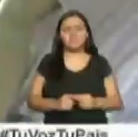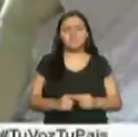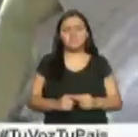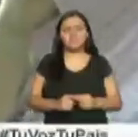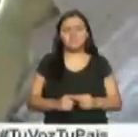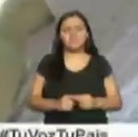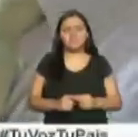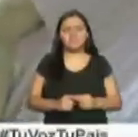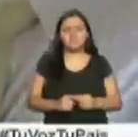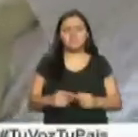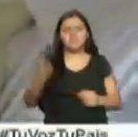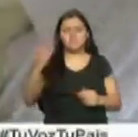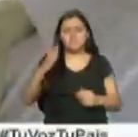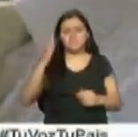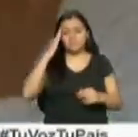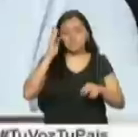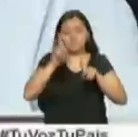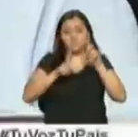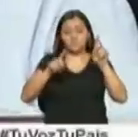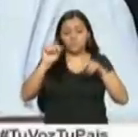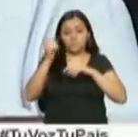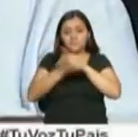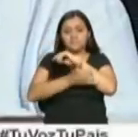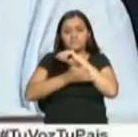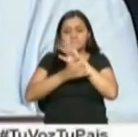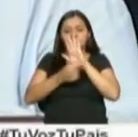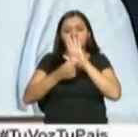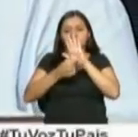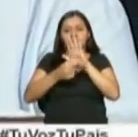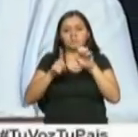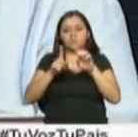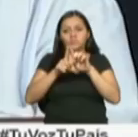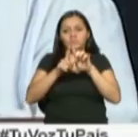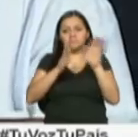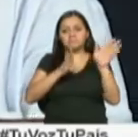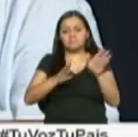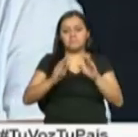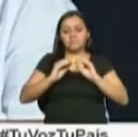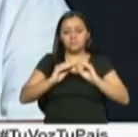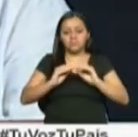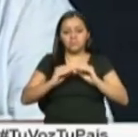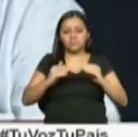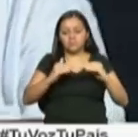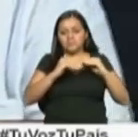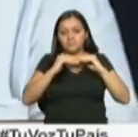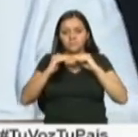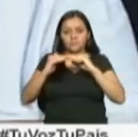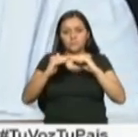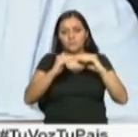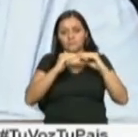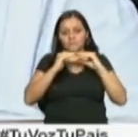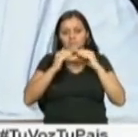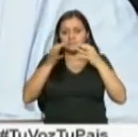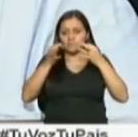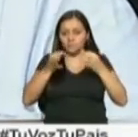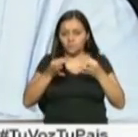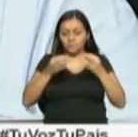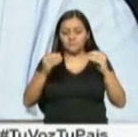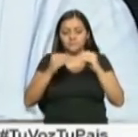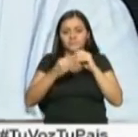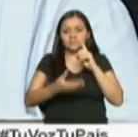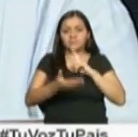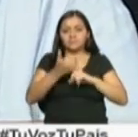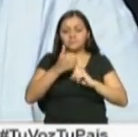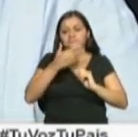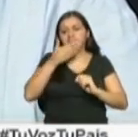Sabemos que ya nos miran desde otros países como un referente de políticas educativas equitativas, justas y que logran